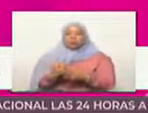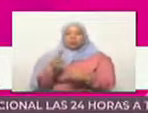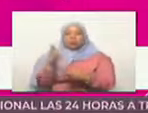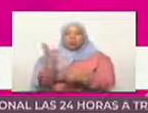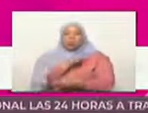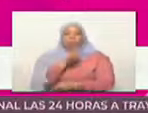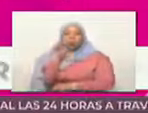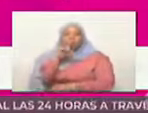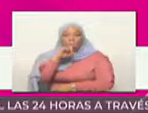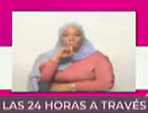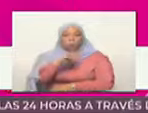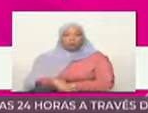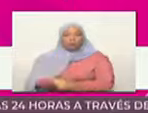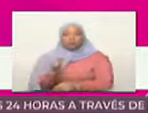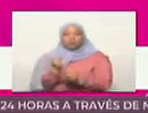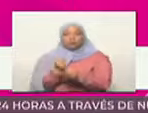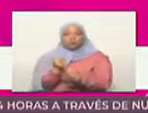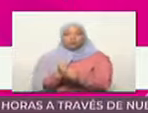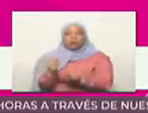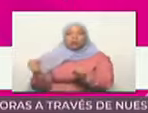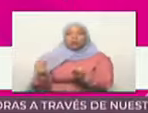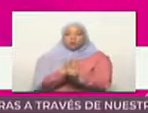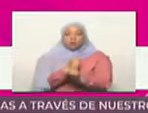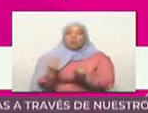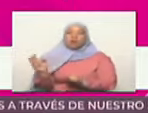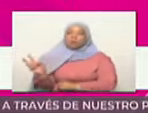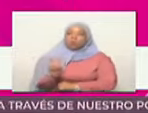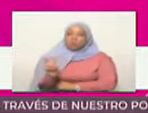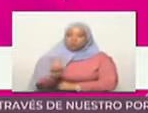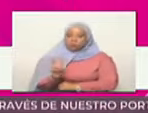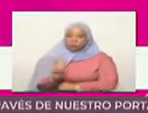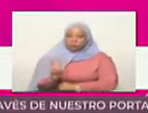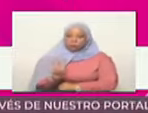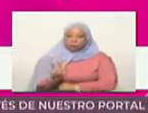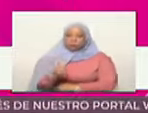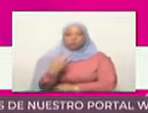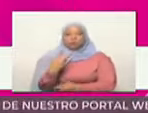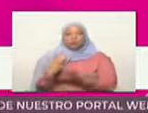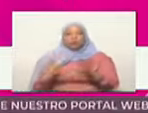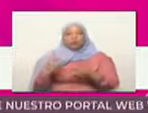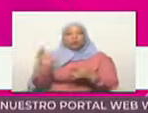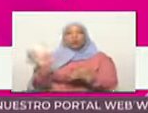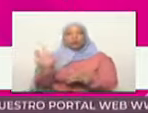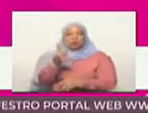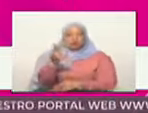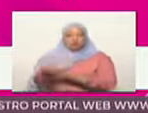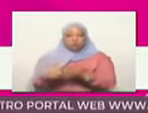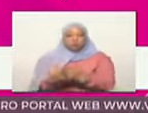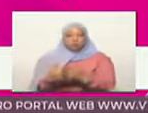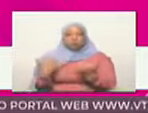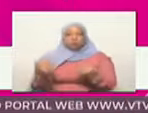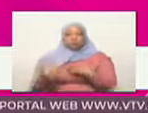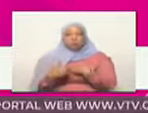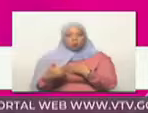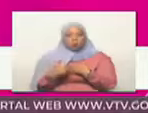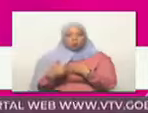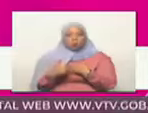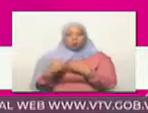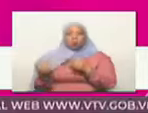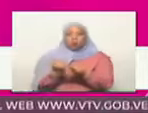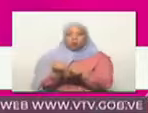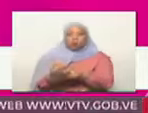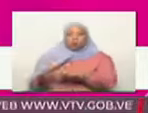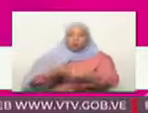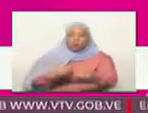de odio, de intolerancia, de violencia a Venezuela. 29 y 30, bueno, ataques